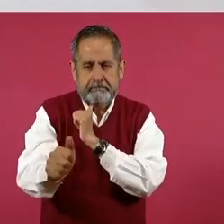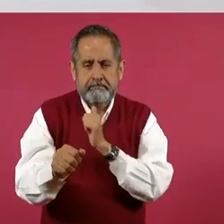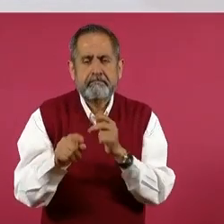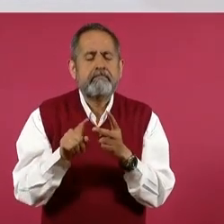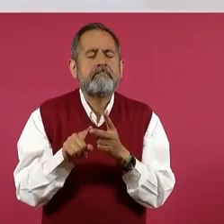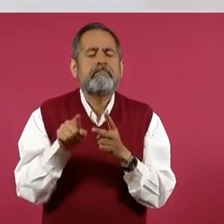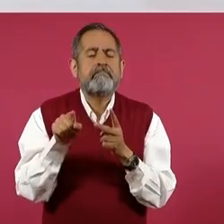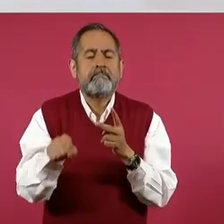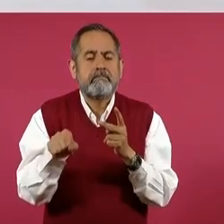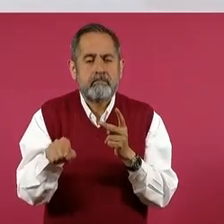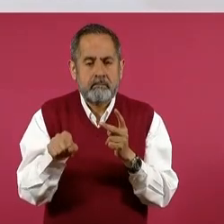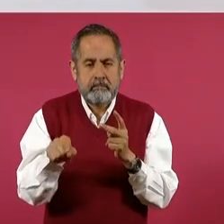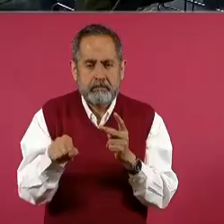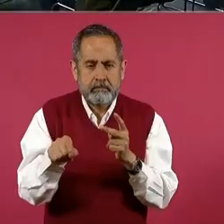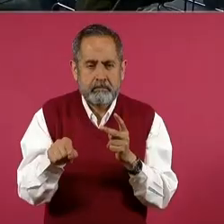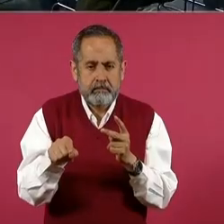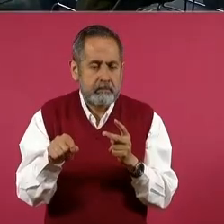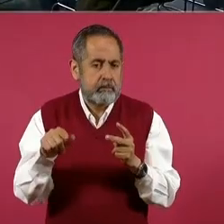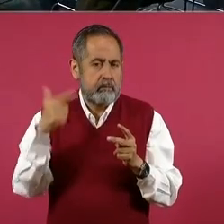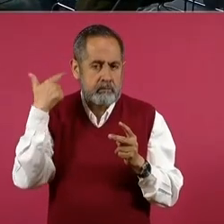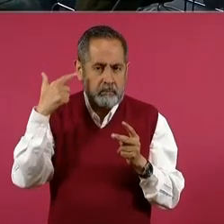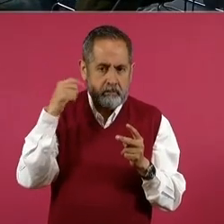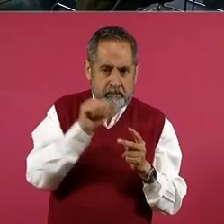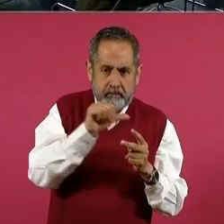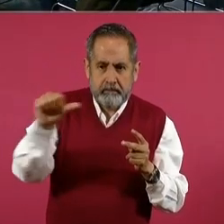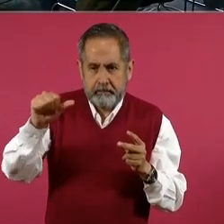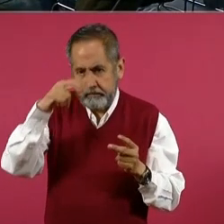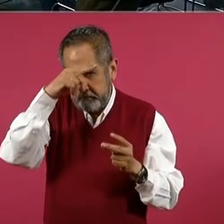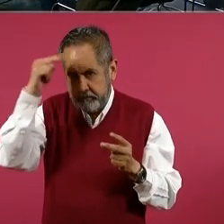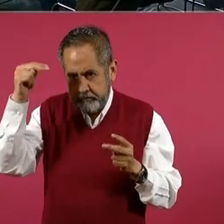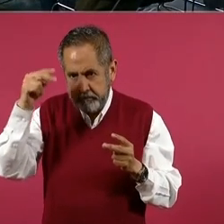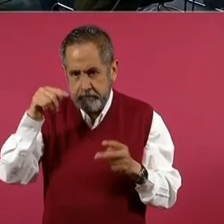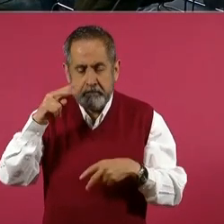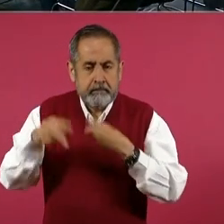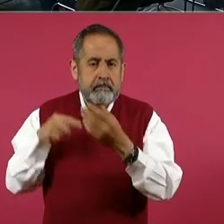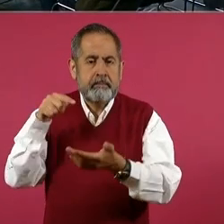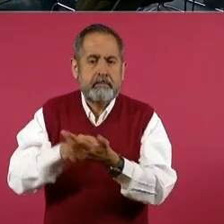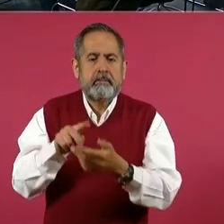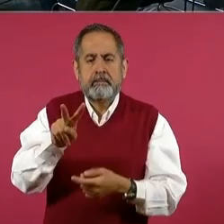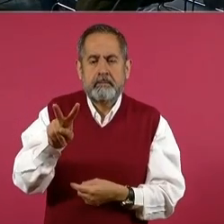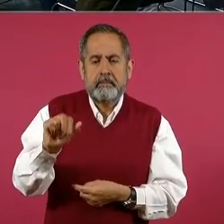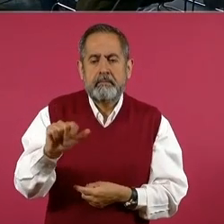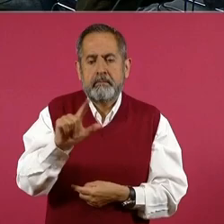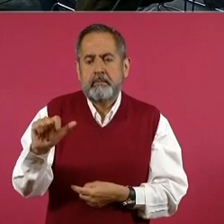de la carretera de Guadalajara a Nayarit a Vallarta.